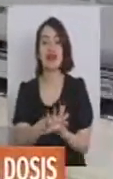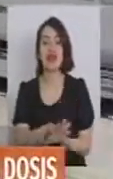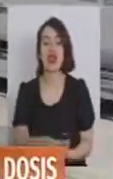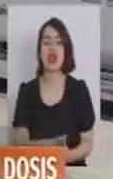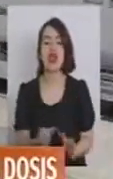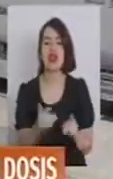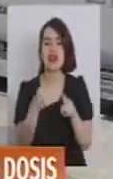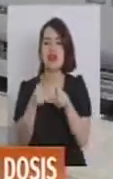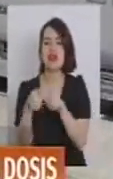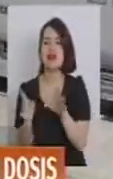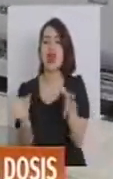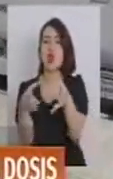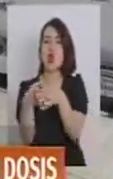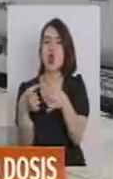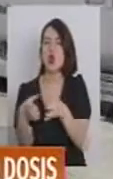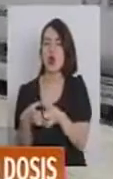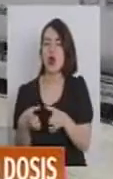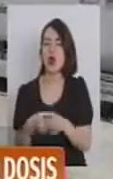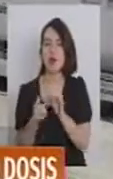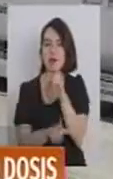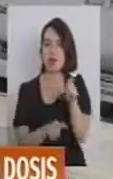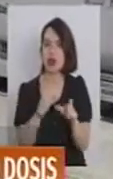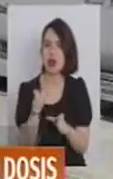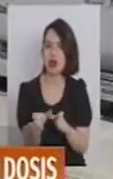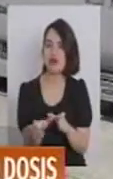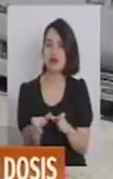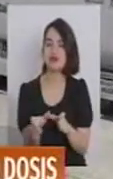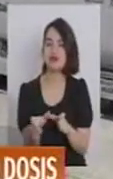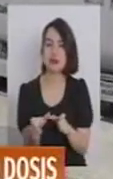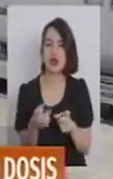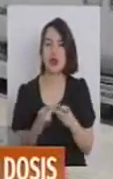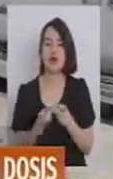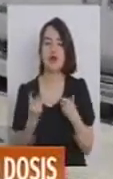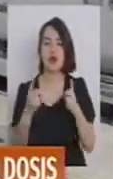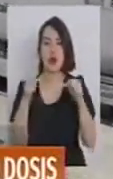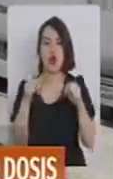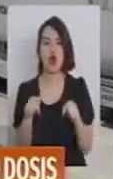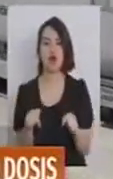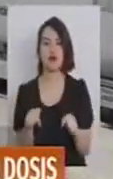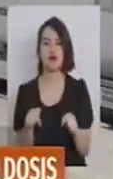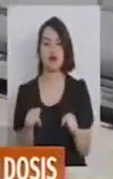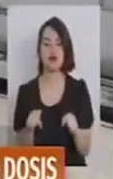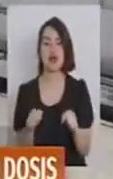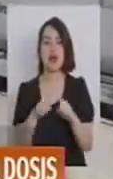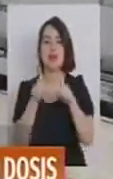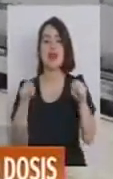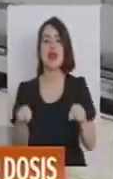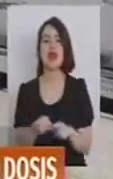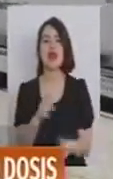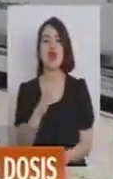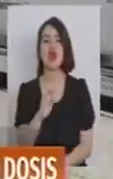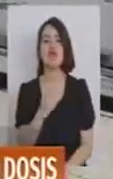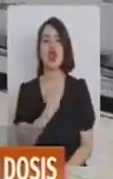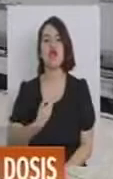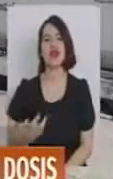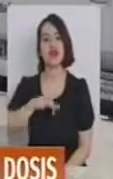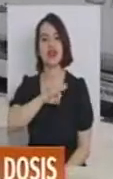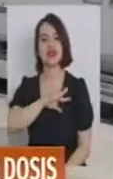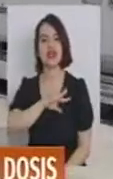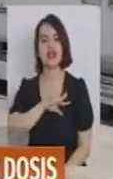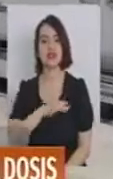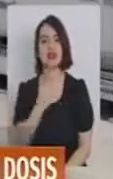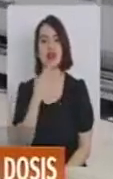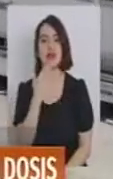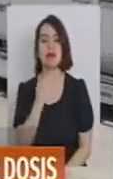cada uno de los distintos grupos de la población, lo publicaremos hoy día en la página web del Gobierno de Chile y